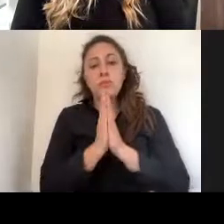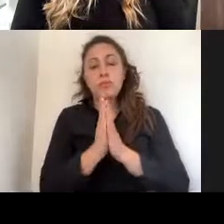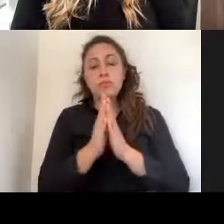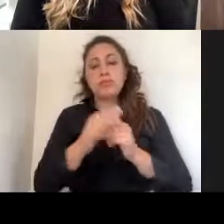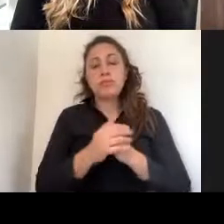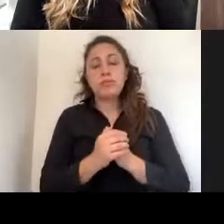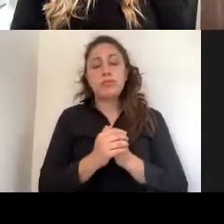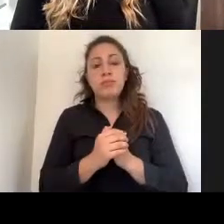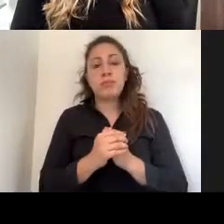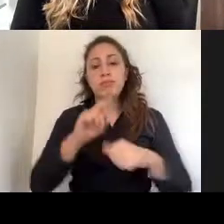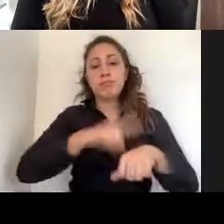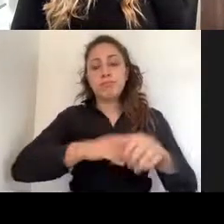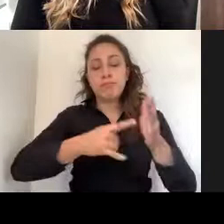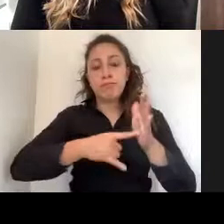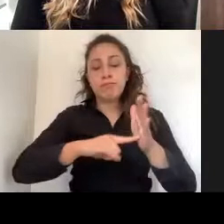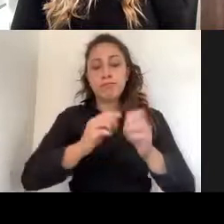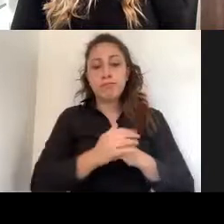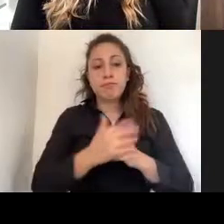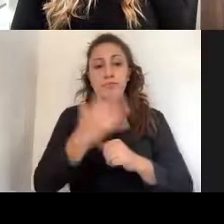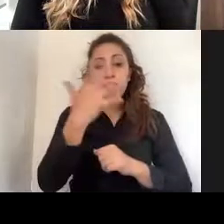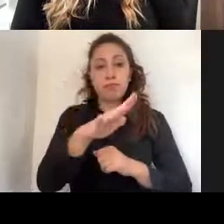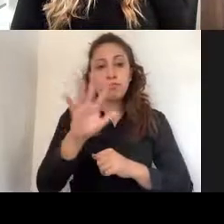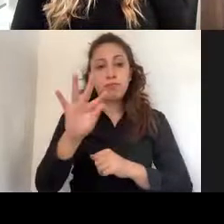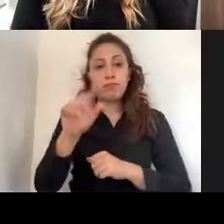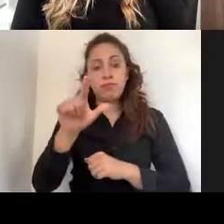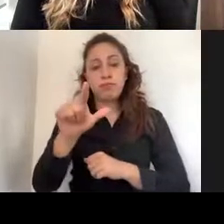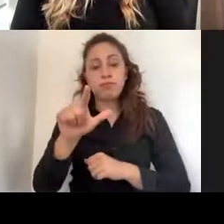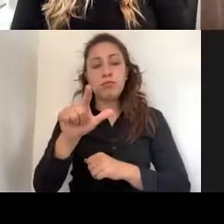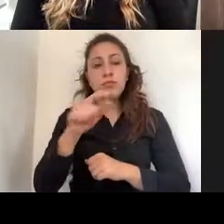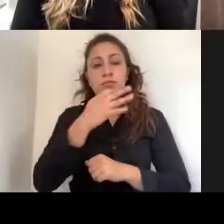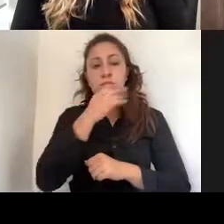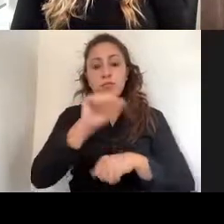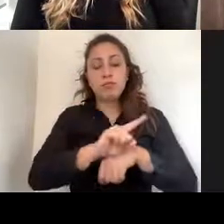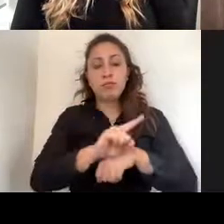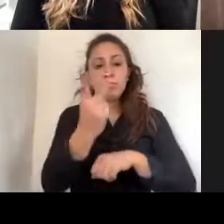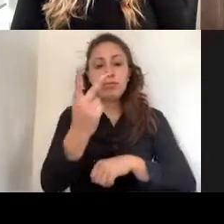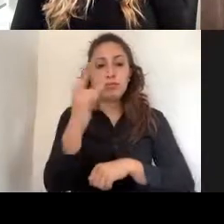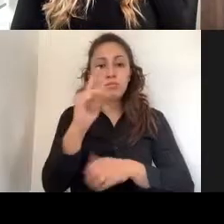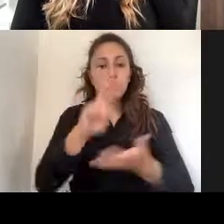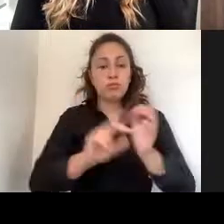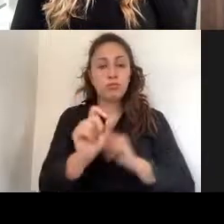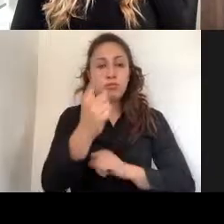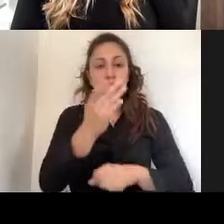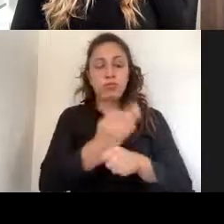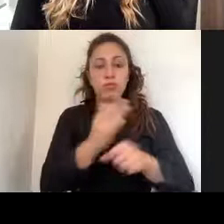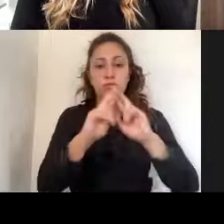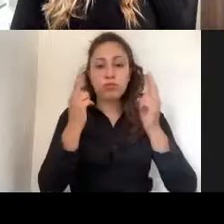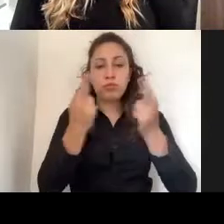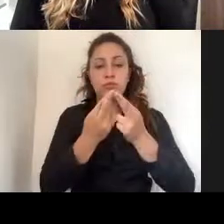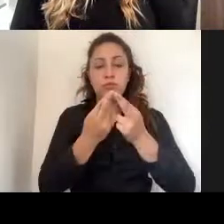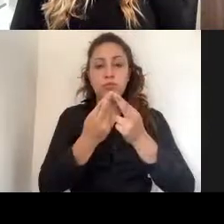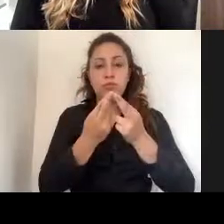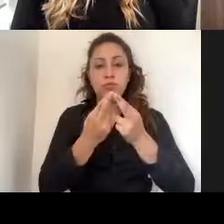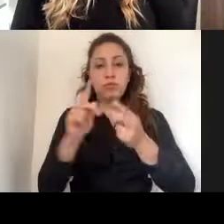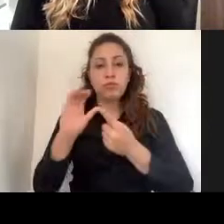siendo las 10:47 horas del día 2 de julio, se abre la sesión de esta comisión.